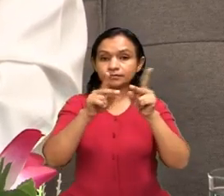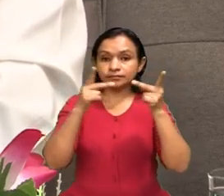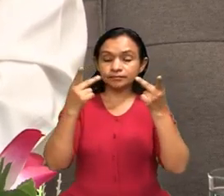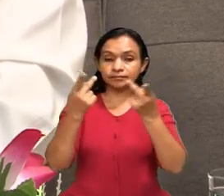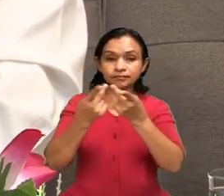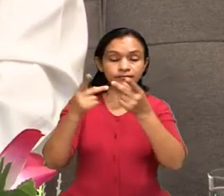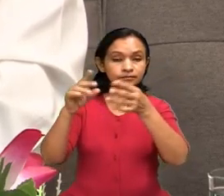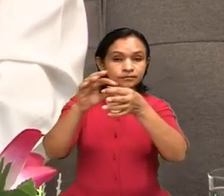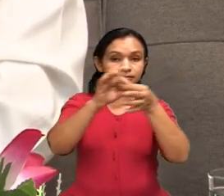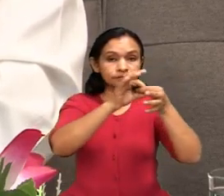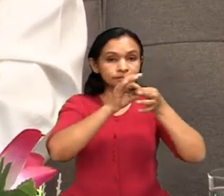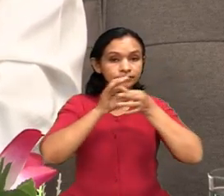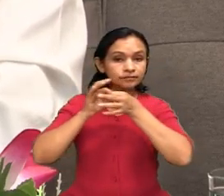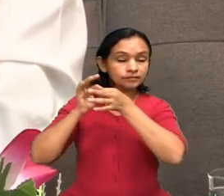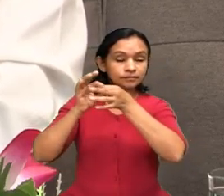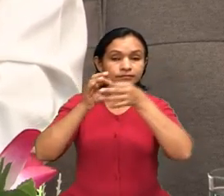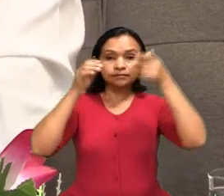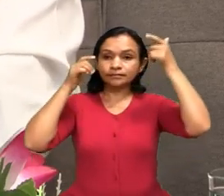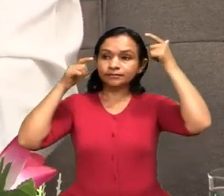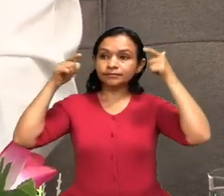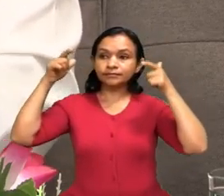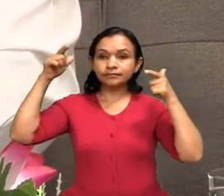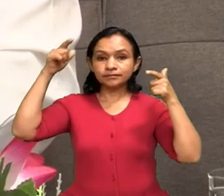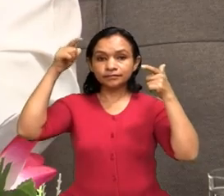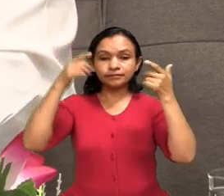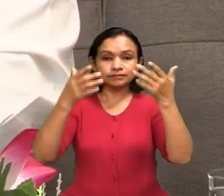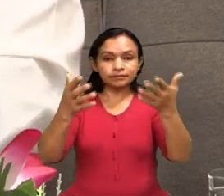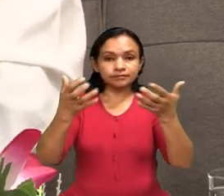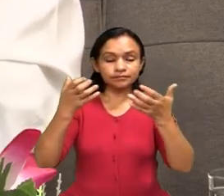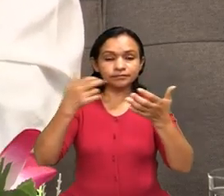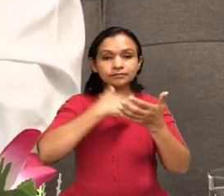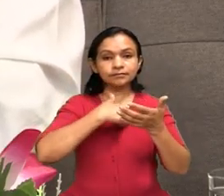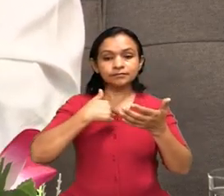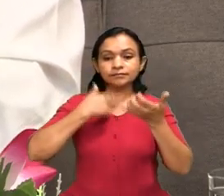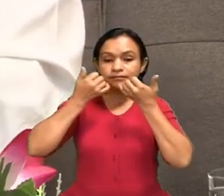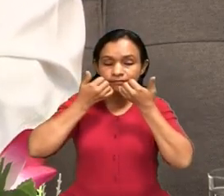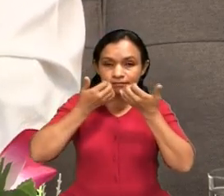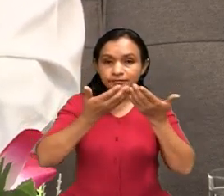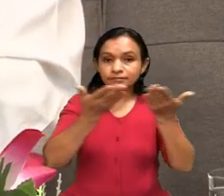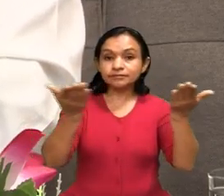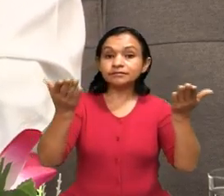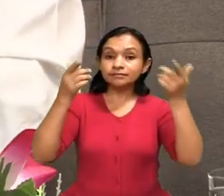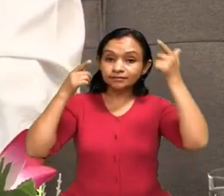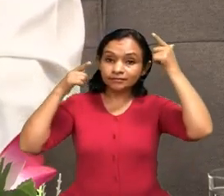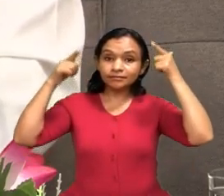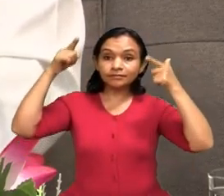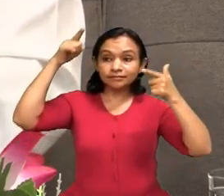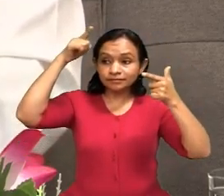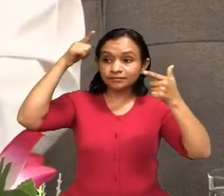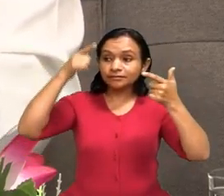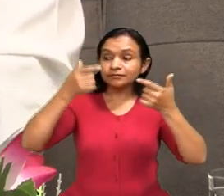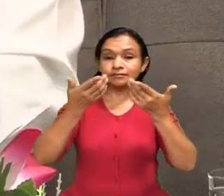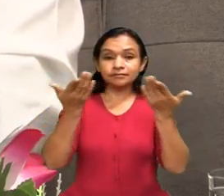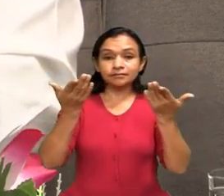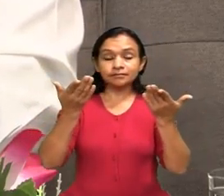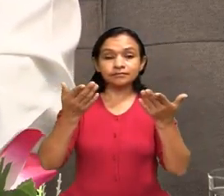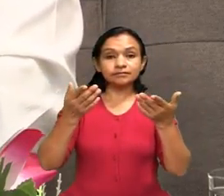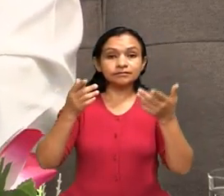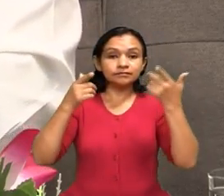unidad que Sandino soñaba y pregonaba. Ese